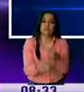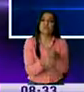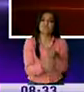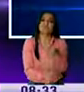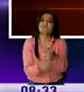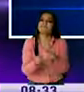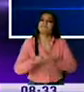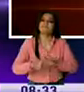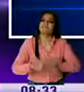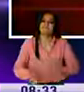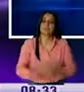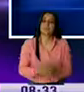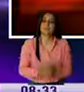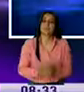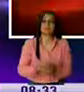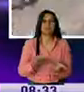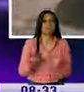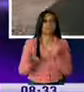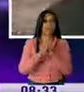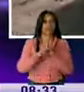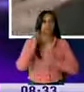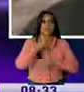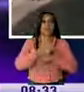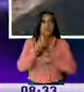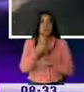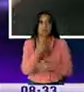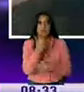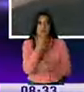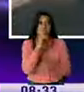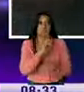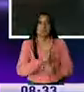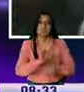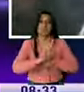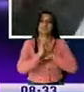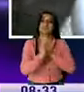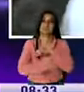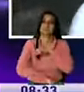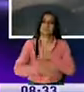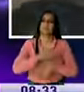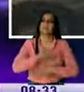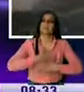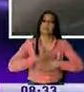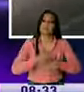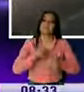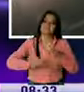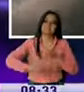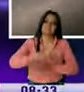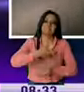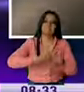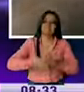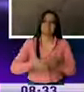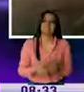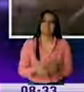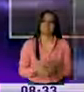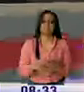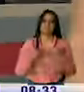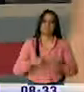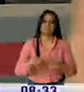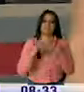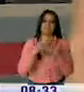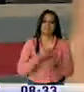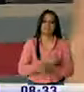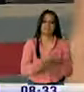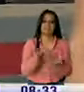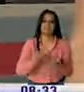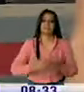Es sancionado si es que usted hace lo contrario. Así que, por favor, a tener una buena convivencia con los demás. Ahora continuamos con más noticias